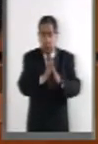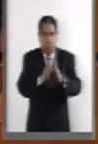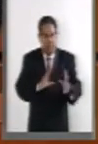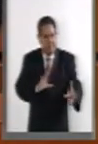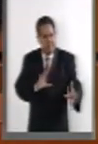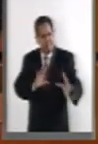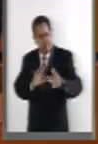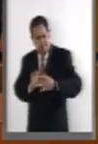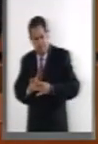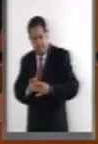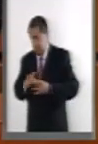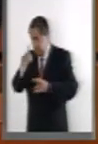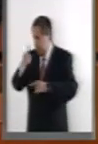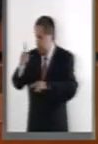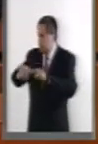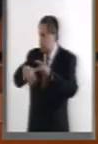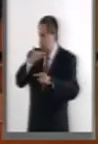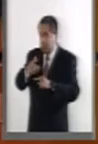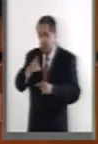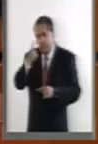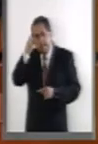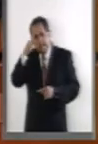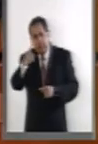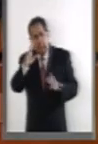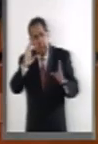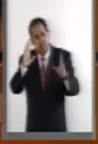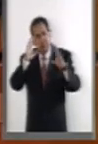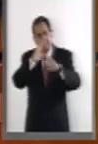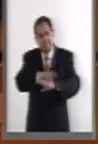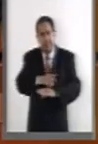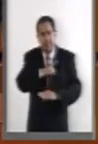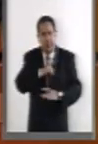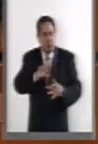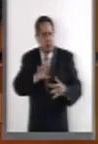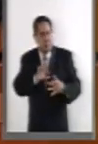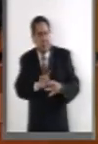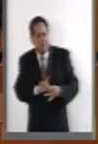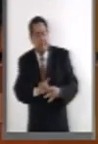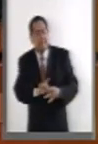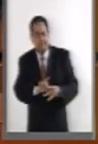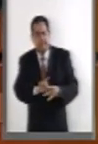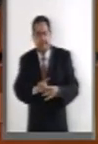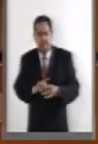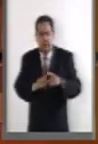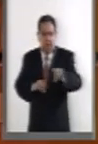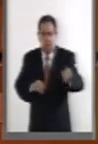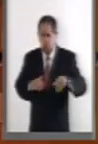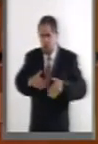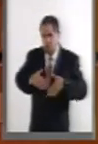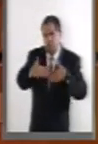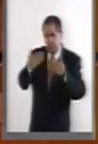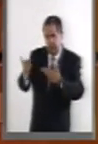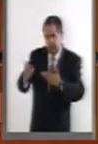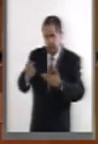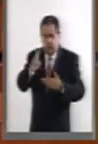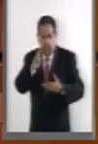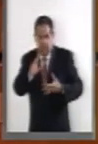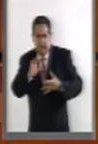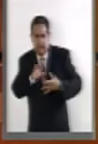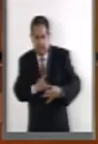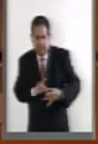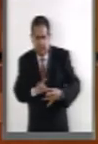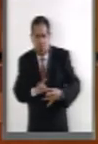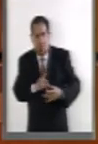la necesaria reconciliación que tenemos que hacer con ellos, en la confianza, en la